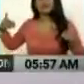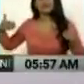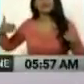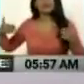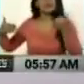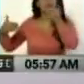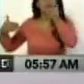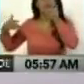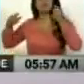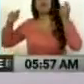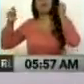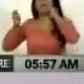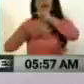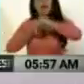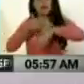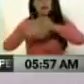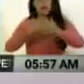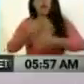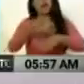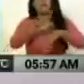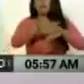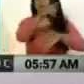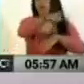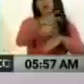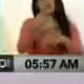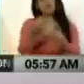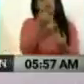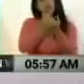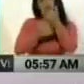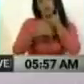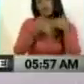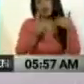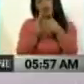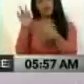errores que se han cometido con Venezuela, con América Latina.